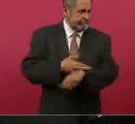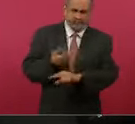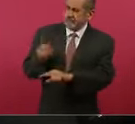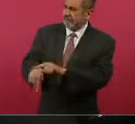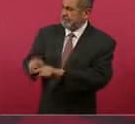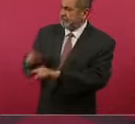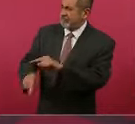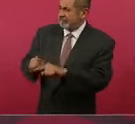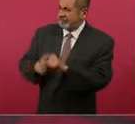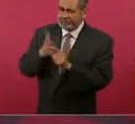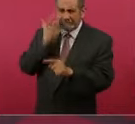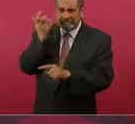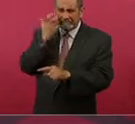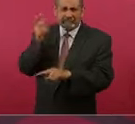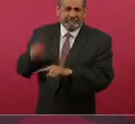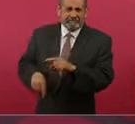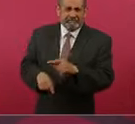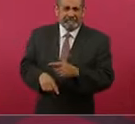casos.